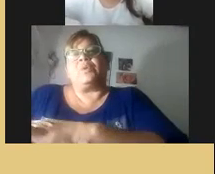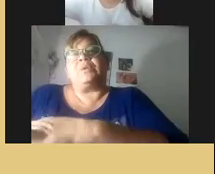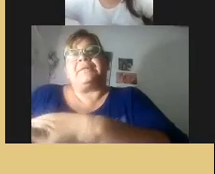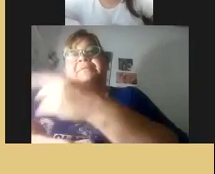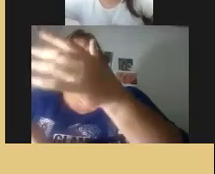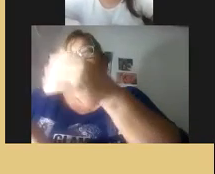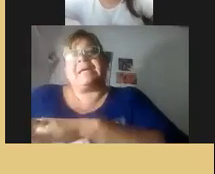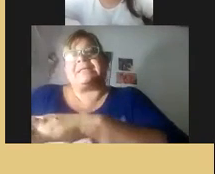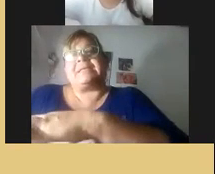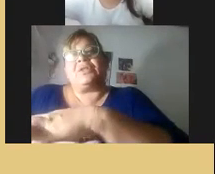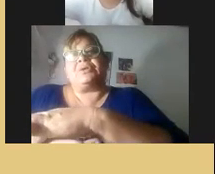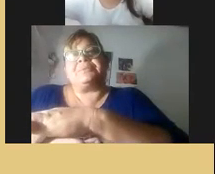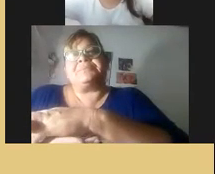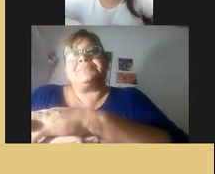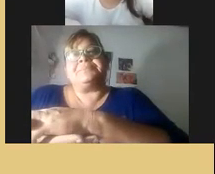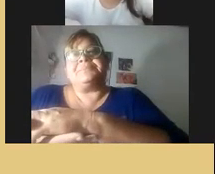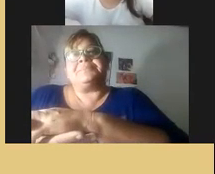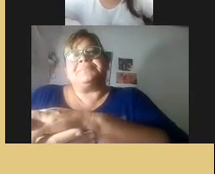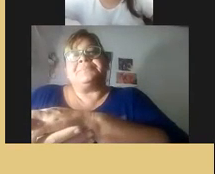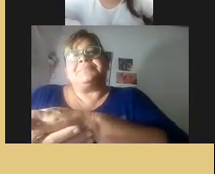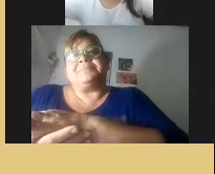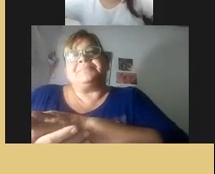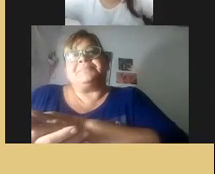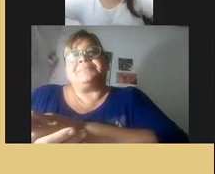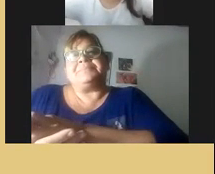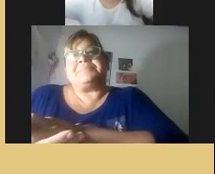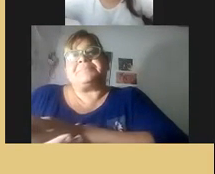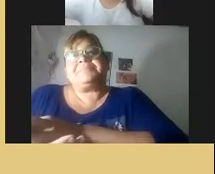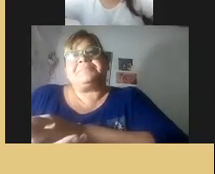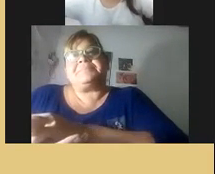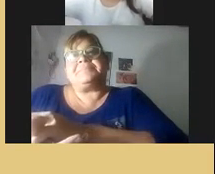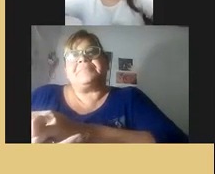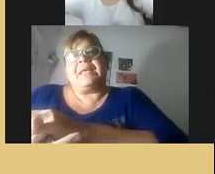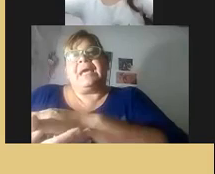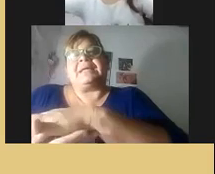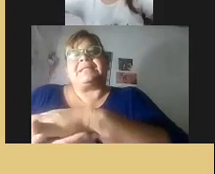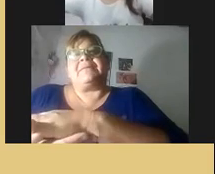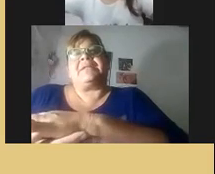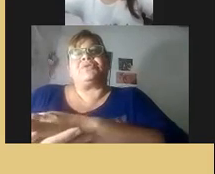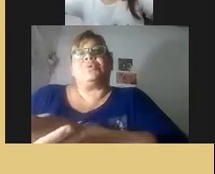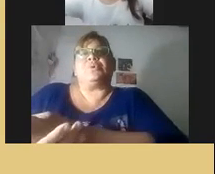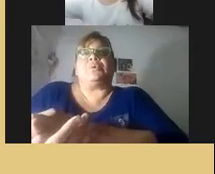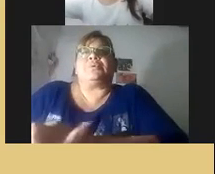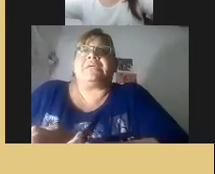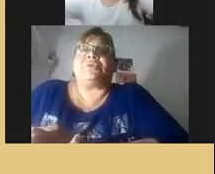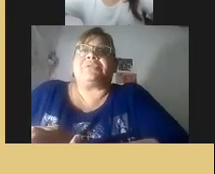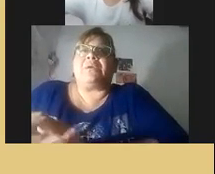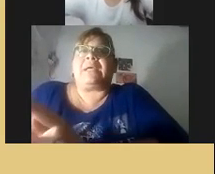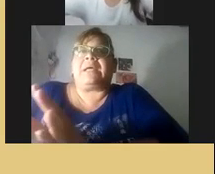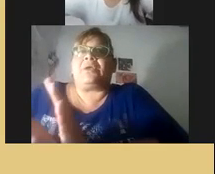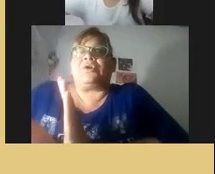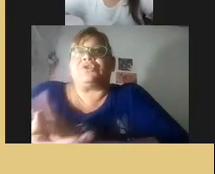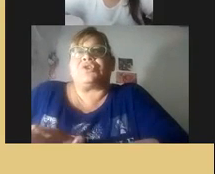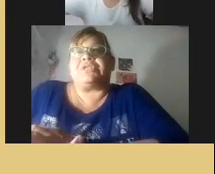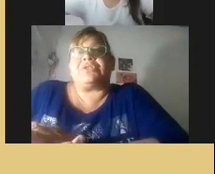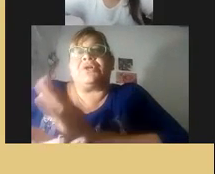edad adulta, o sea, sigue creciendo Exactamente, exacto. ¿eh? Esa es una de las a razones. través de Sí. sus células,